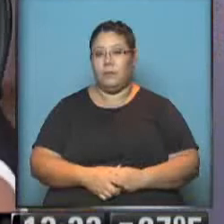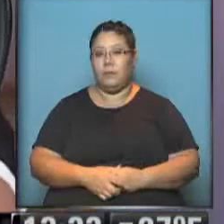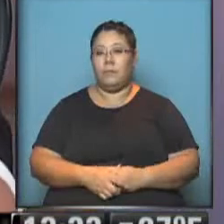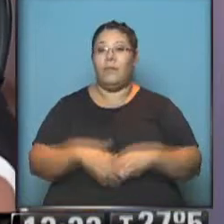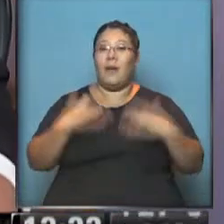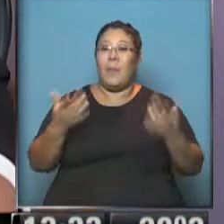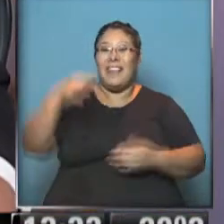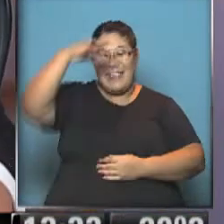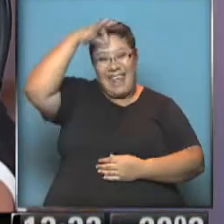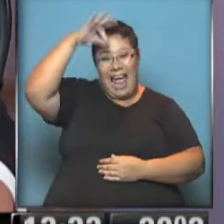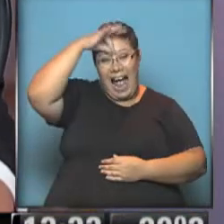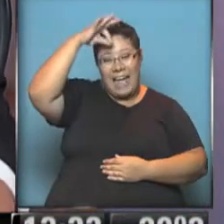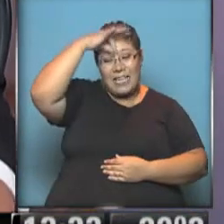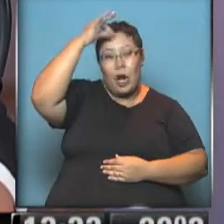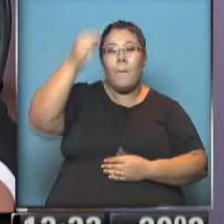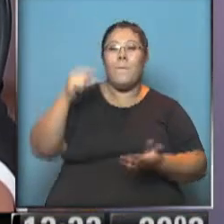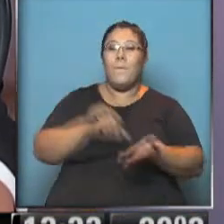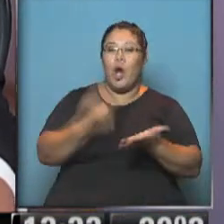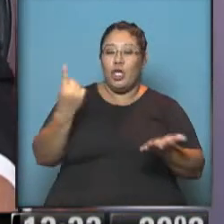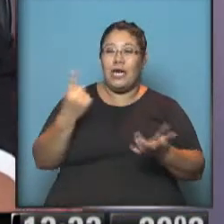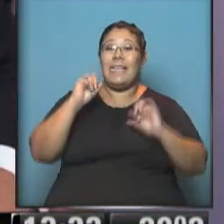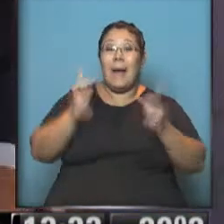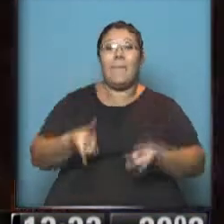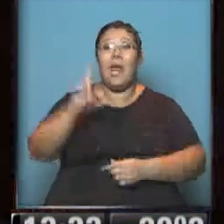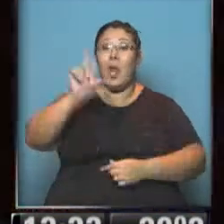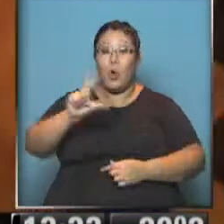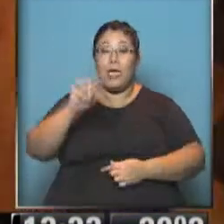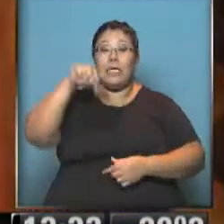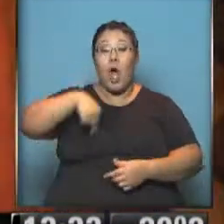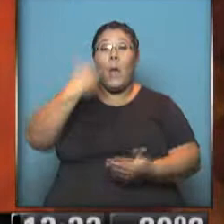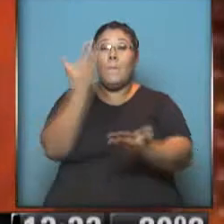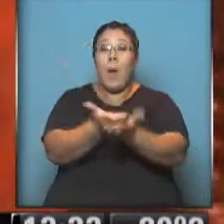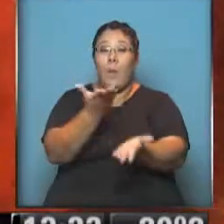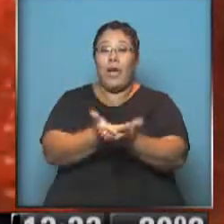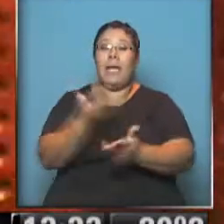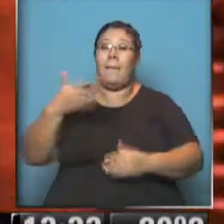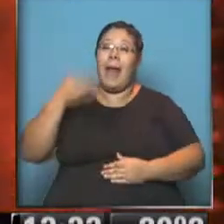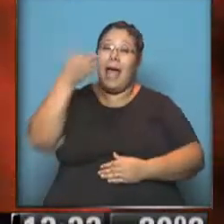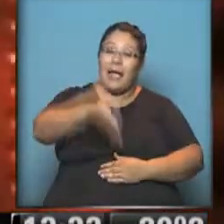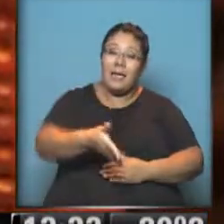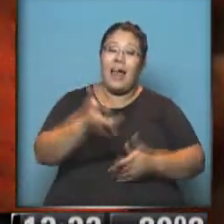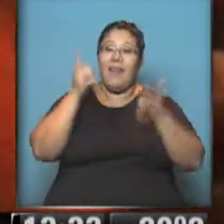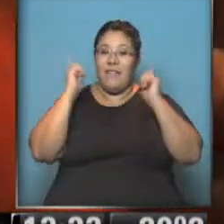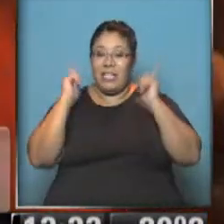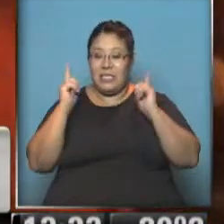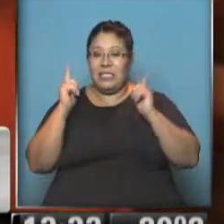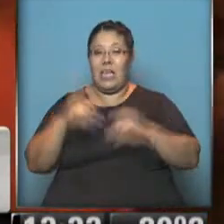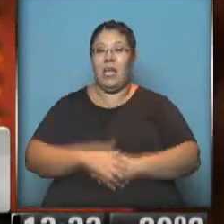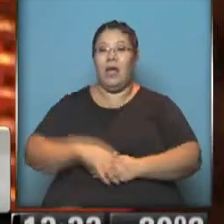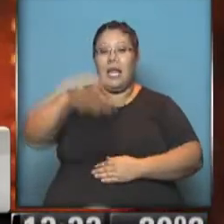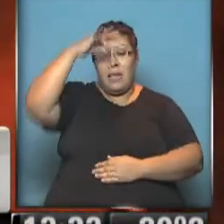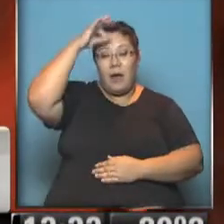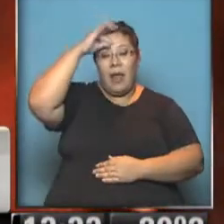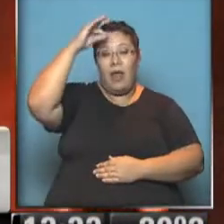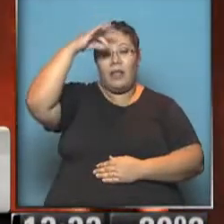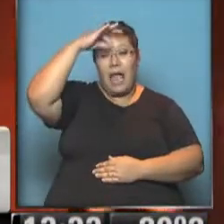muy teatro todo el tiempo en buenos aires- inclusive los lunes propuestas para ir y pasarla bien y en este caso una nueva temporada de mau mau en el